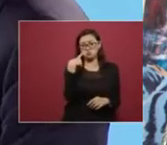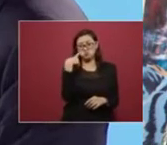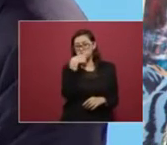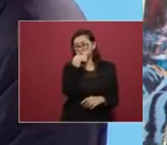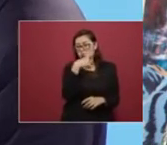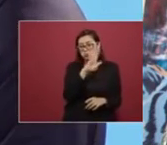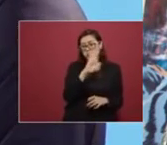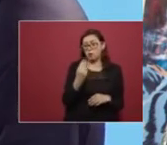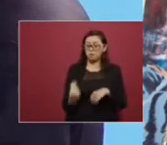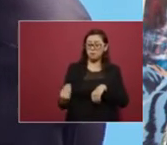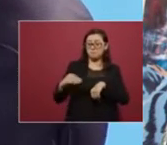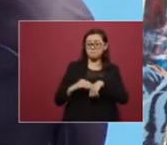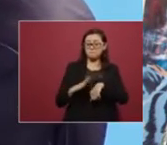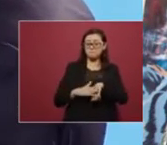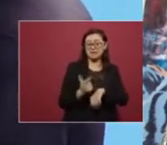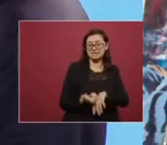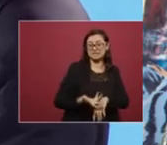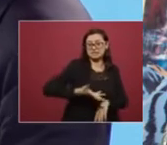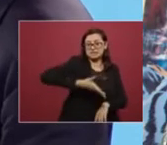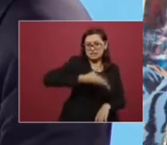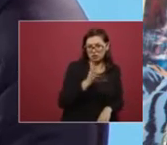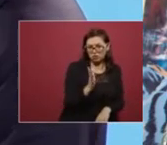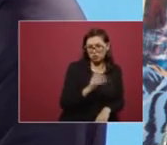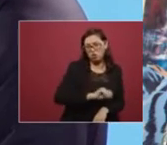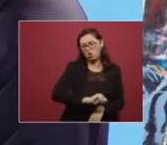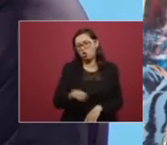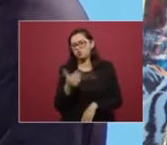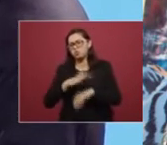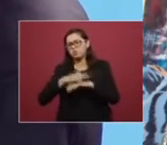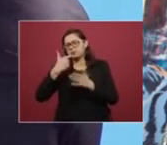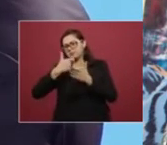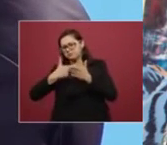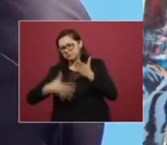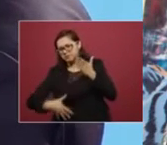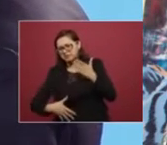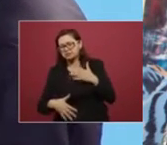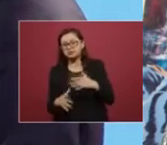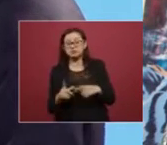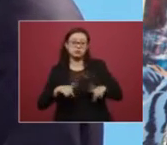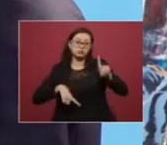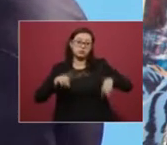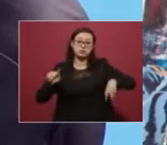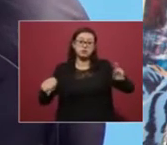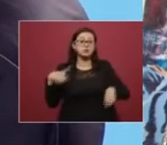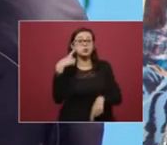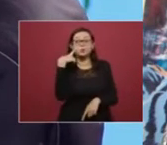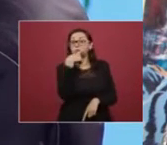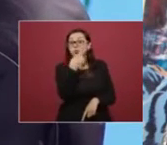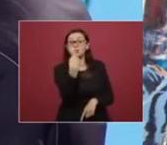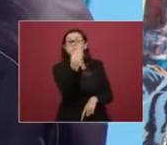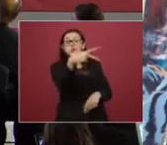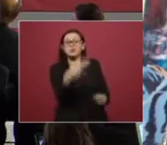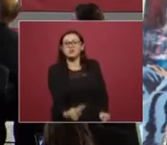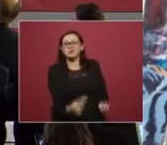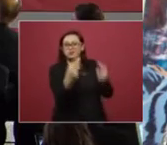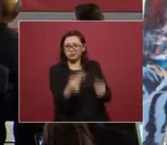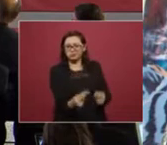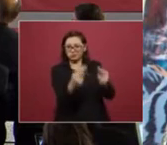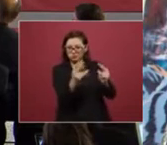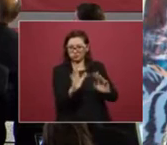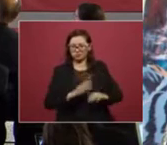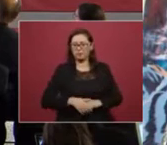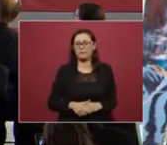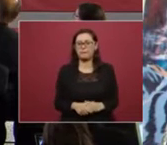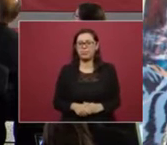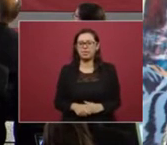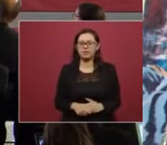algunas de las gasolinerías más baratas, y hay otras que imputan un margen mucho, mucho más amplio. Bueno,